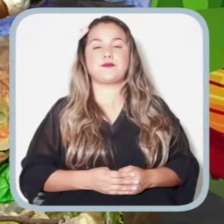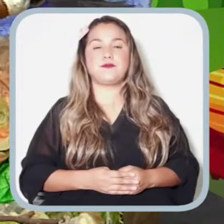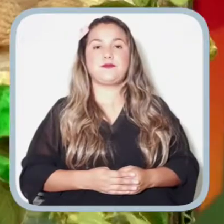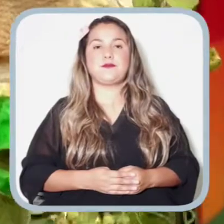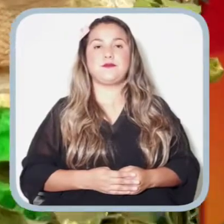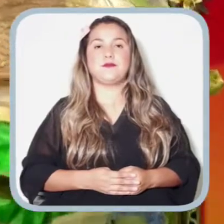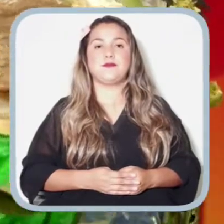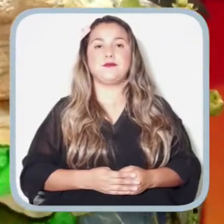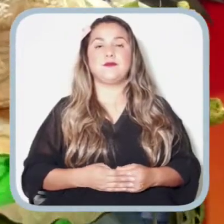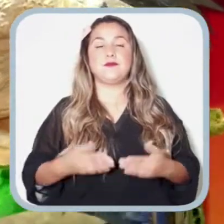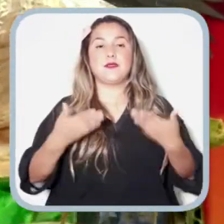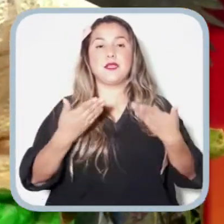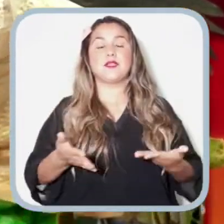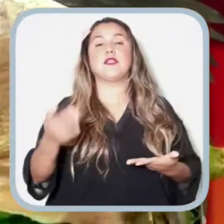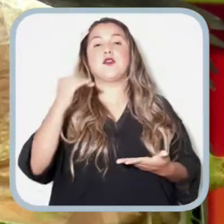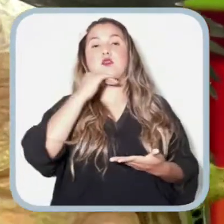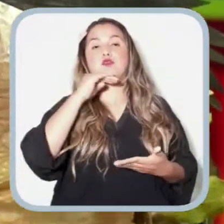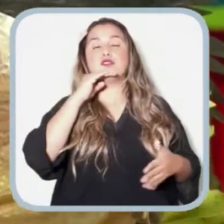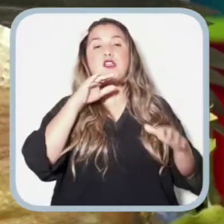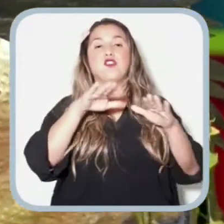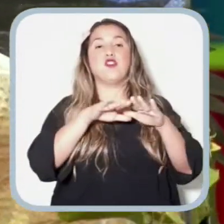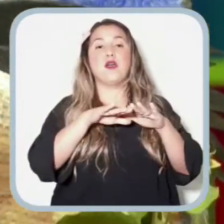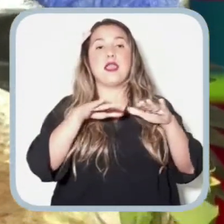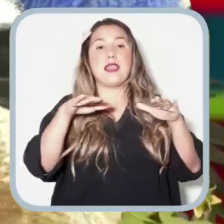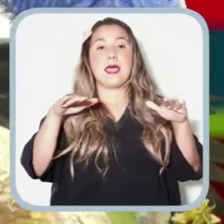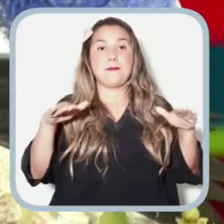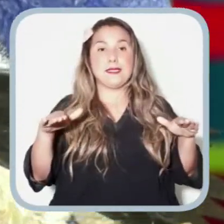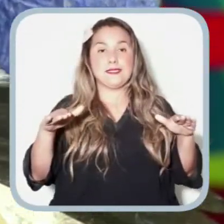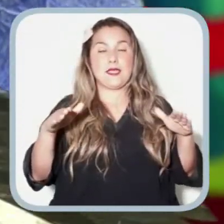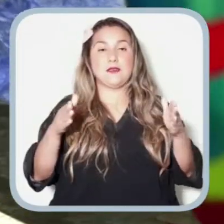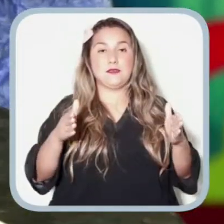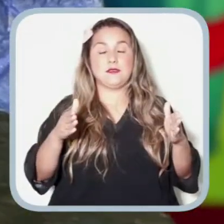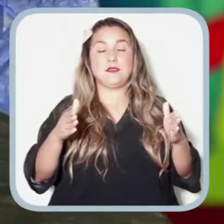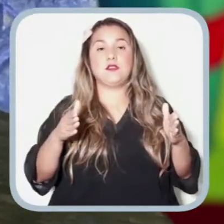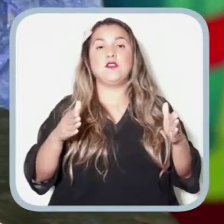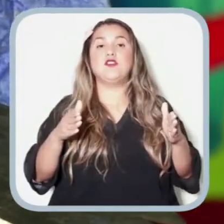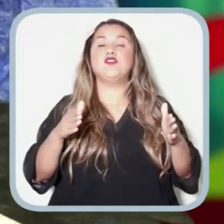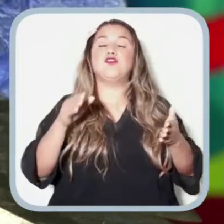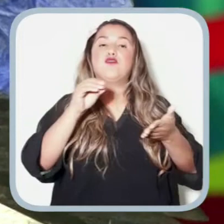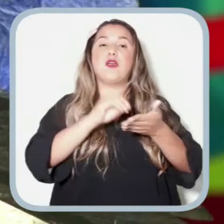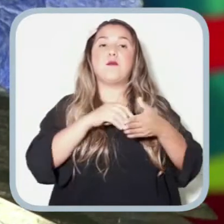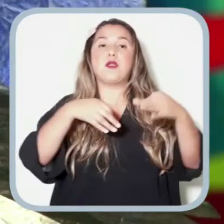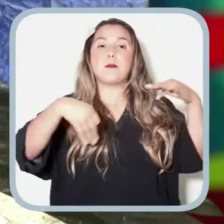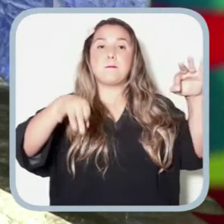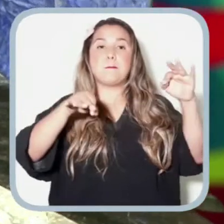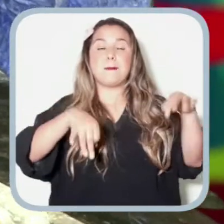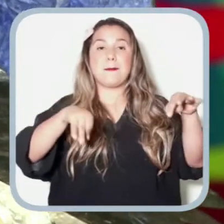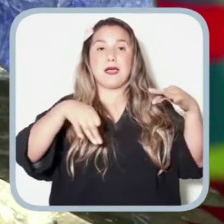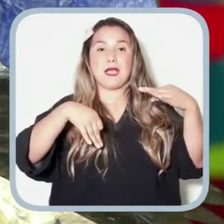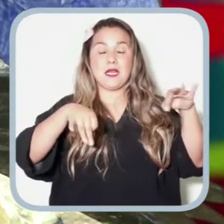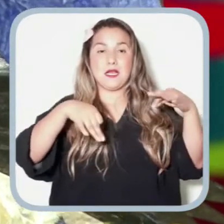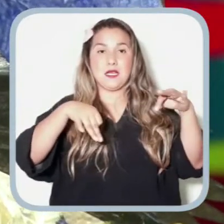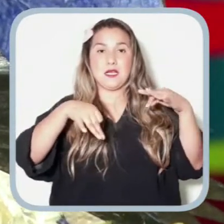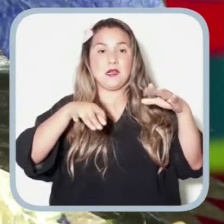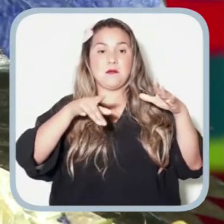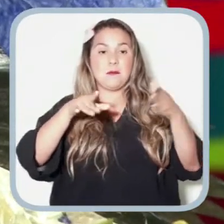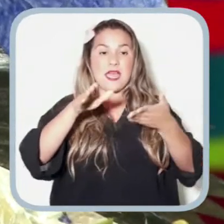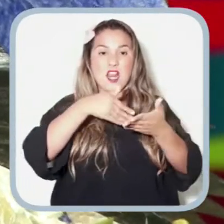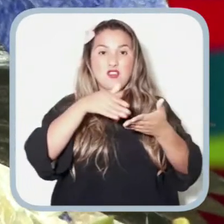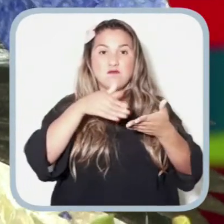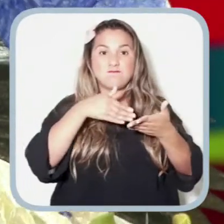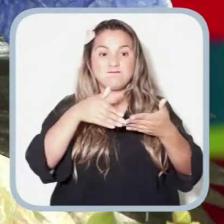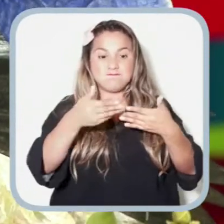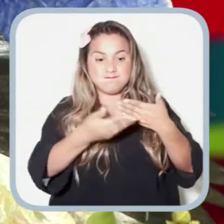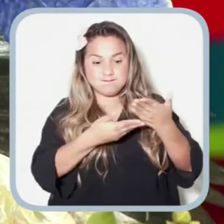están utilizando la mesa yo voy a poner este papel para no manchar acá ahí